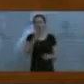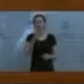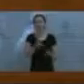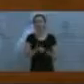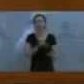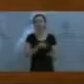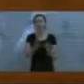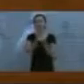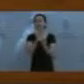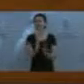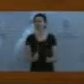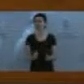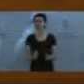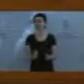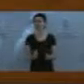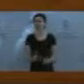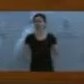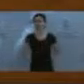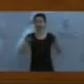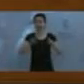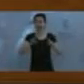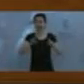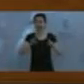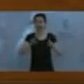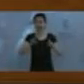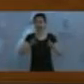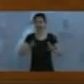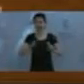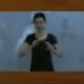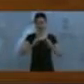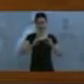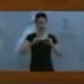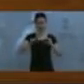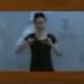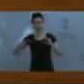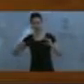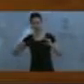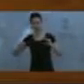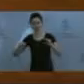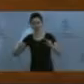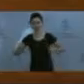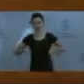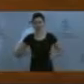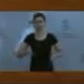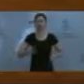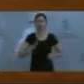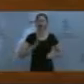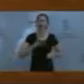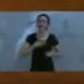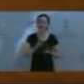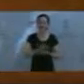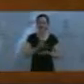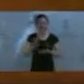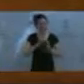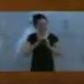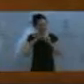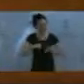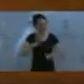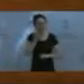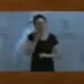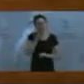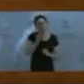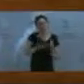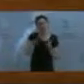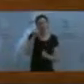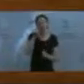técnica presupuestaria, redistribuir el gasto. A mí me gusta pactar los ingresos. Me gusta pactar los ingresos por